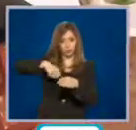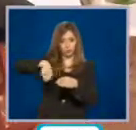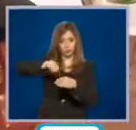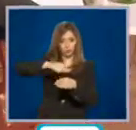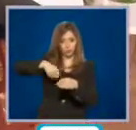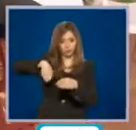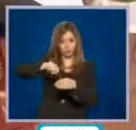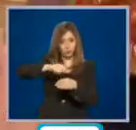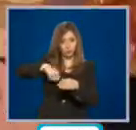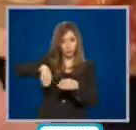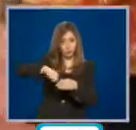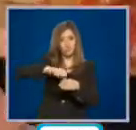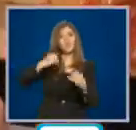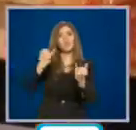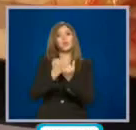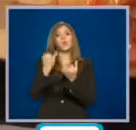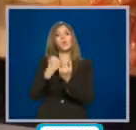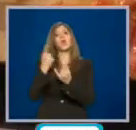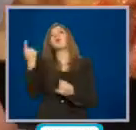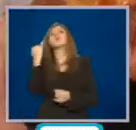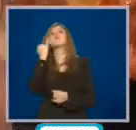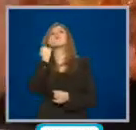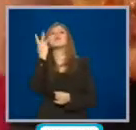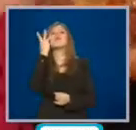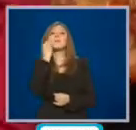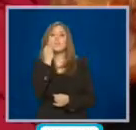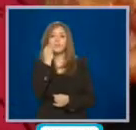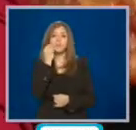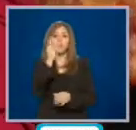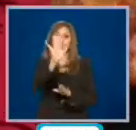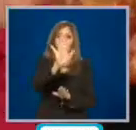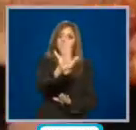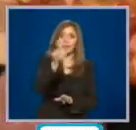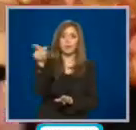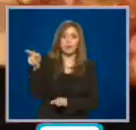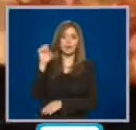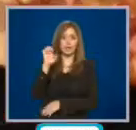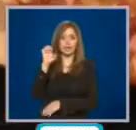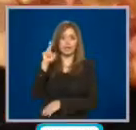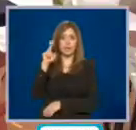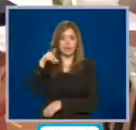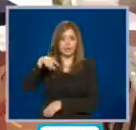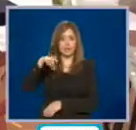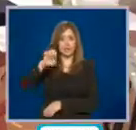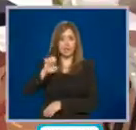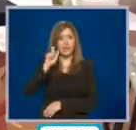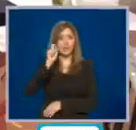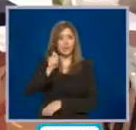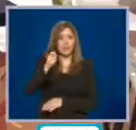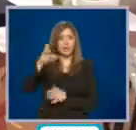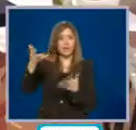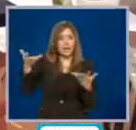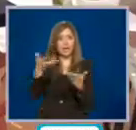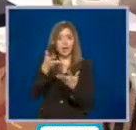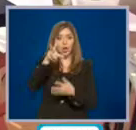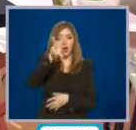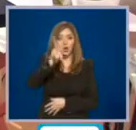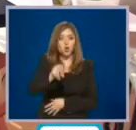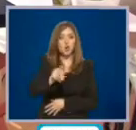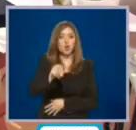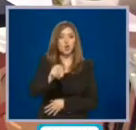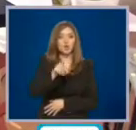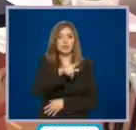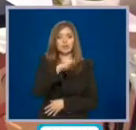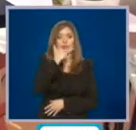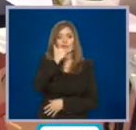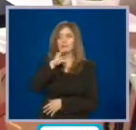Tenemos también de aquel lado nuestro jugo de limón. Ah, ojo, eso que está haciendo Kike es muy buen ejemplo de lo que no se debe de hacer. Ah, muy bien,